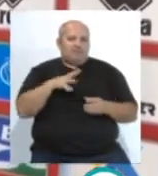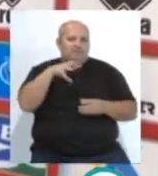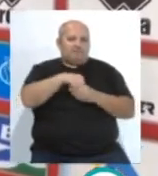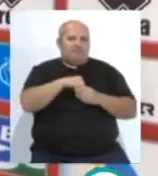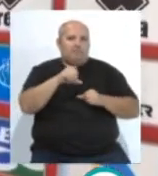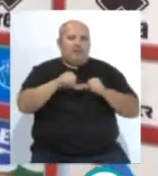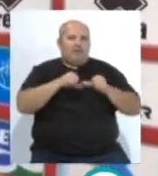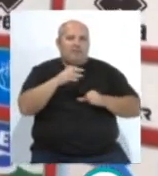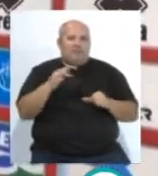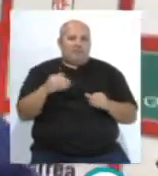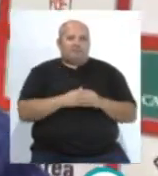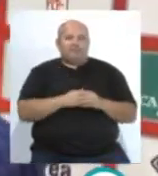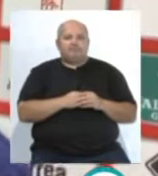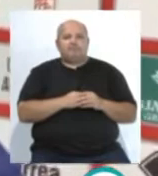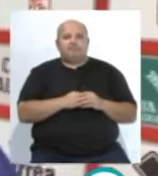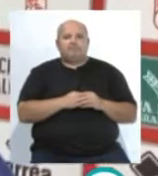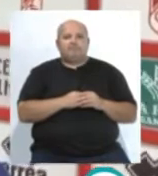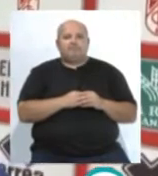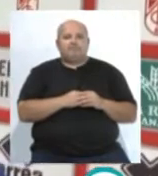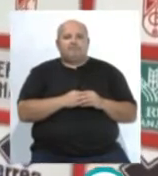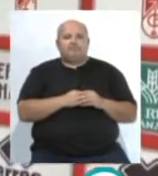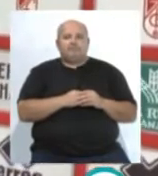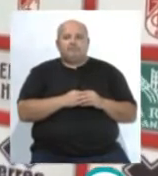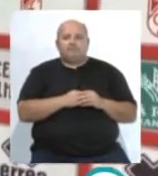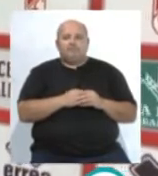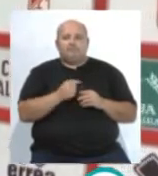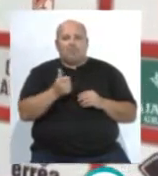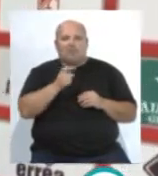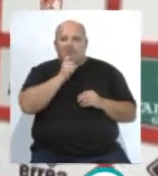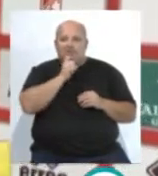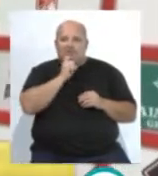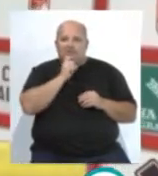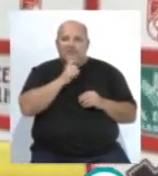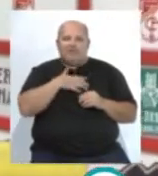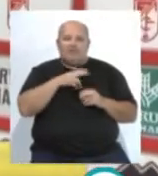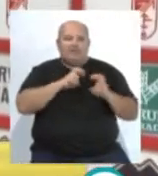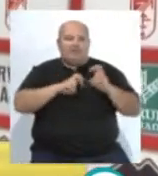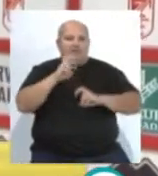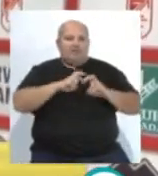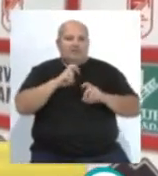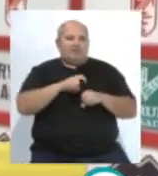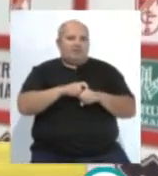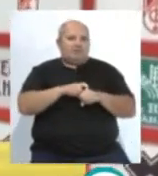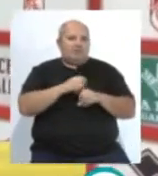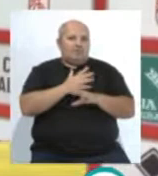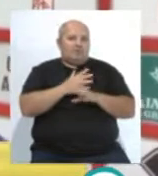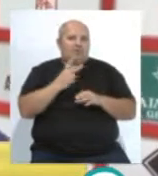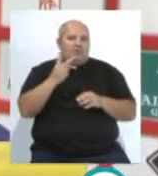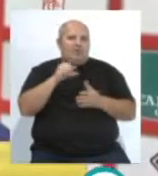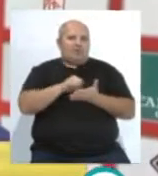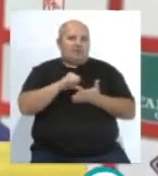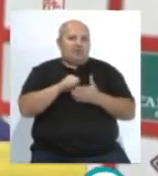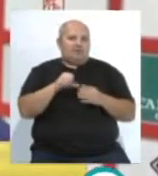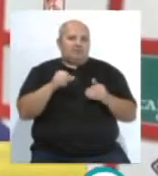los puestos de playoff. Fue un poco difícil encontrarme con un equipo, jugar con dos centrales de